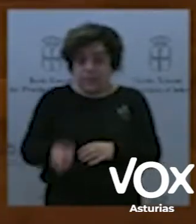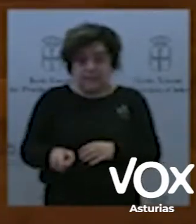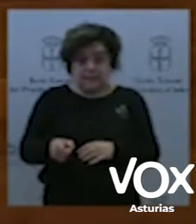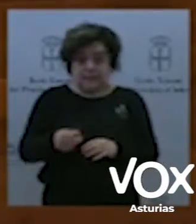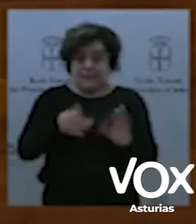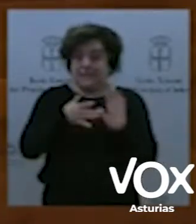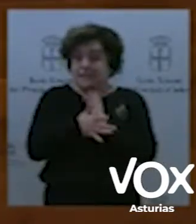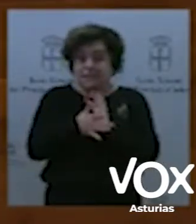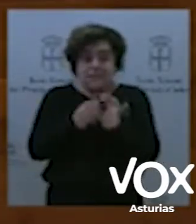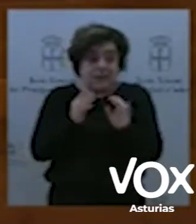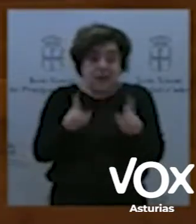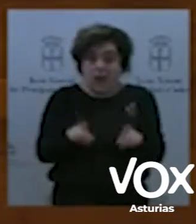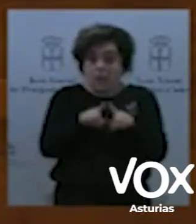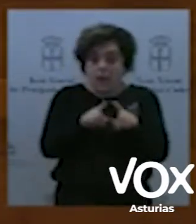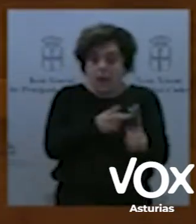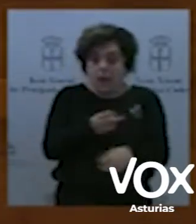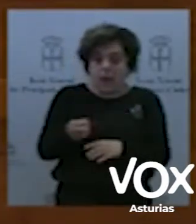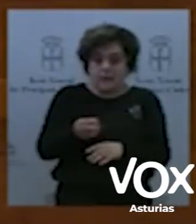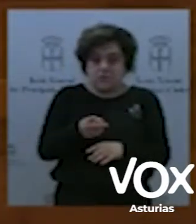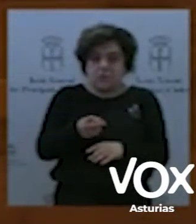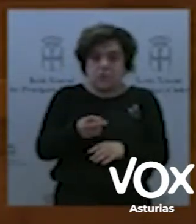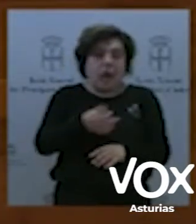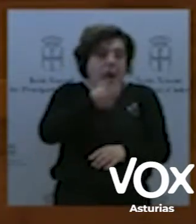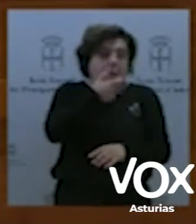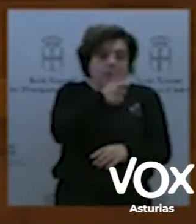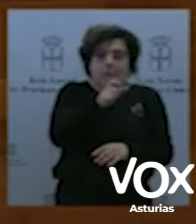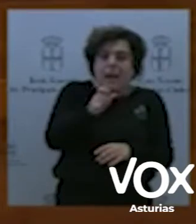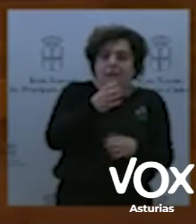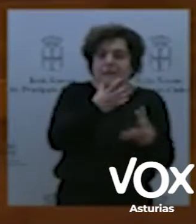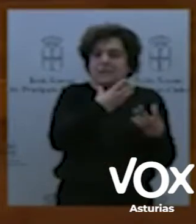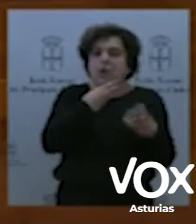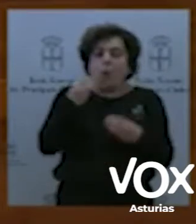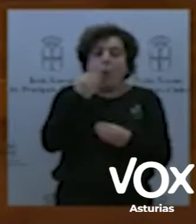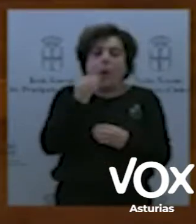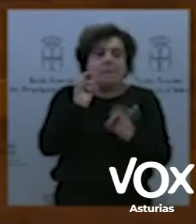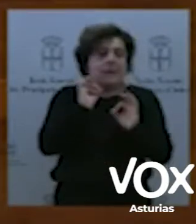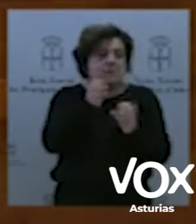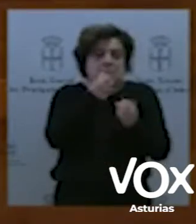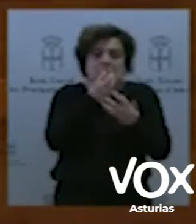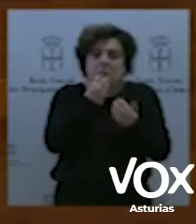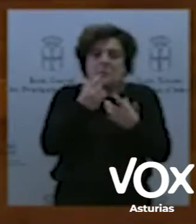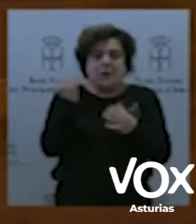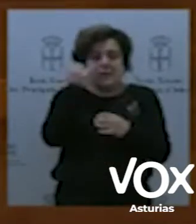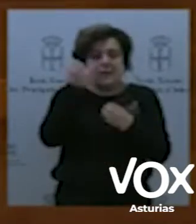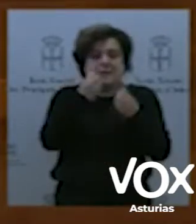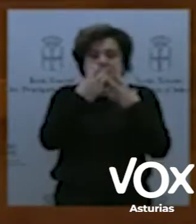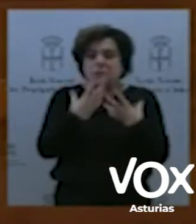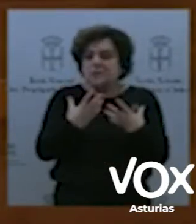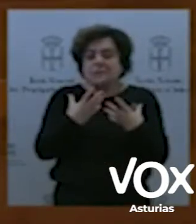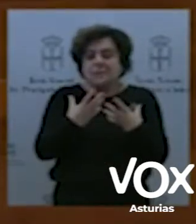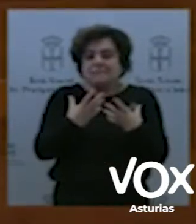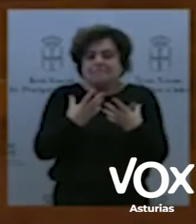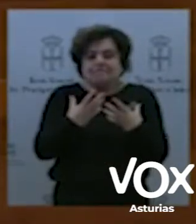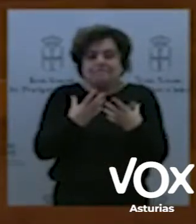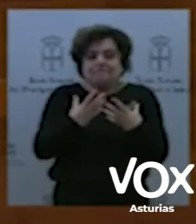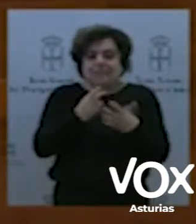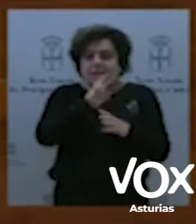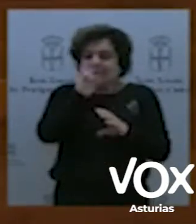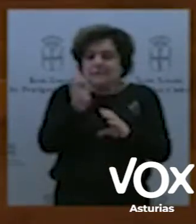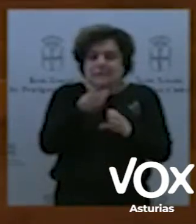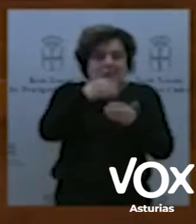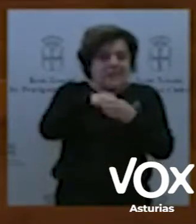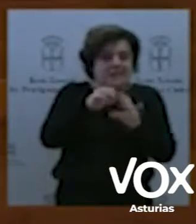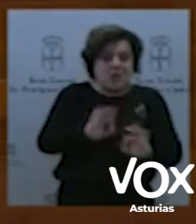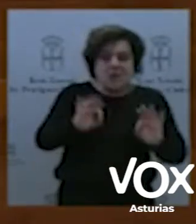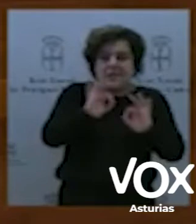palabras muy bonitas, con unos buenos propósitos, pero de una amplitud que todo lo emborrona y lo hace inaplicable, plagado